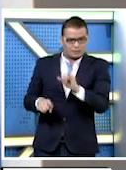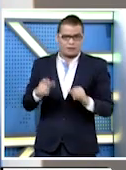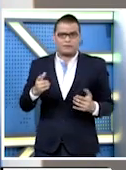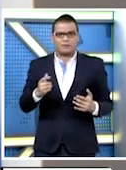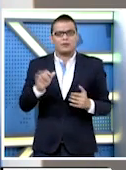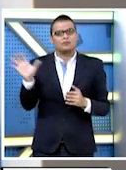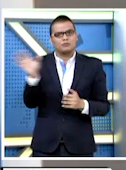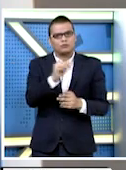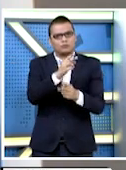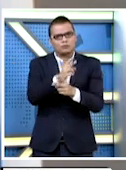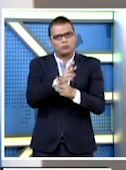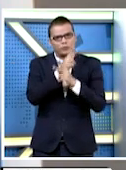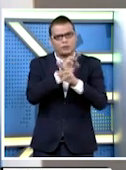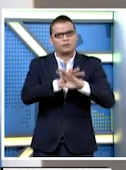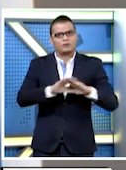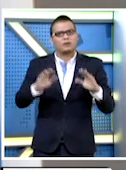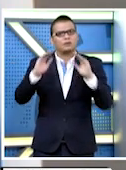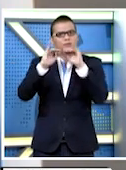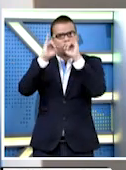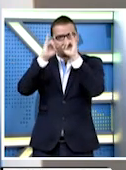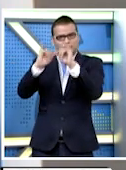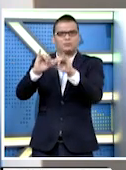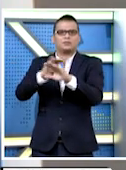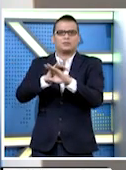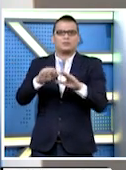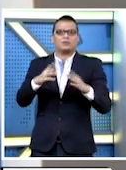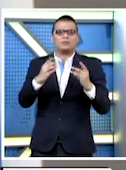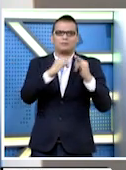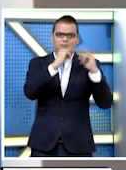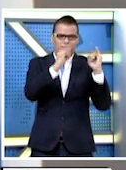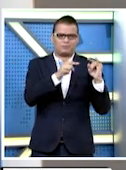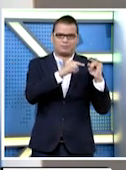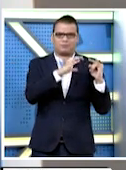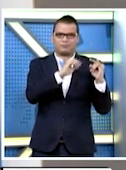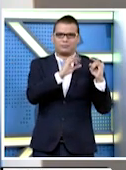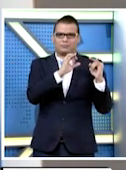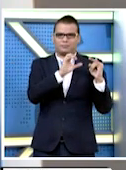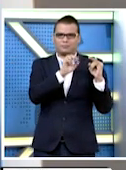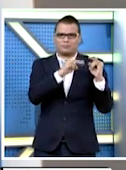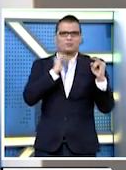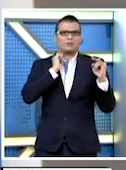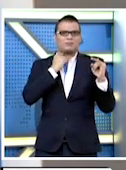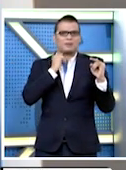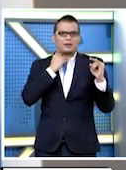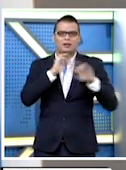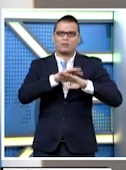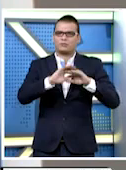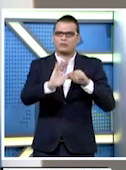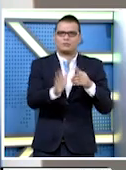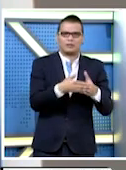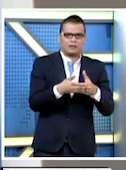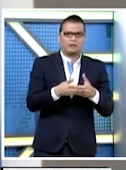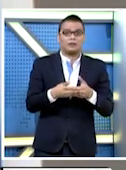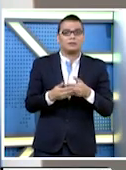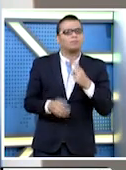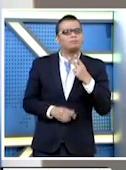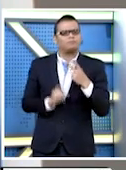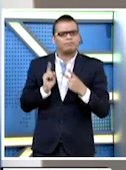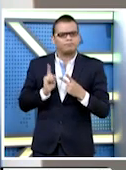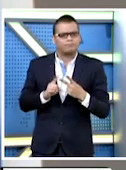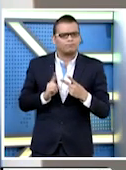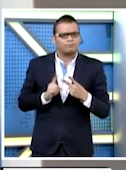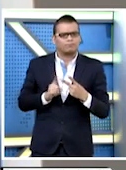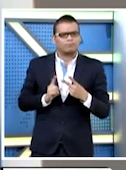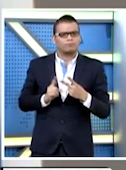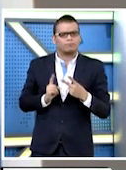cuidarse mucho más, por eso cerramos el mercado de la Cazón. Esa es una primera medida. Y la segunda medida es el tema